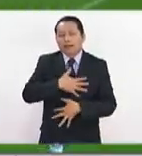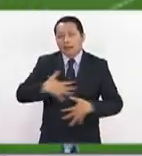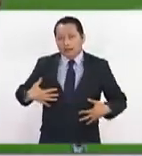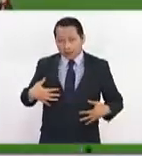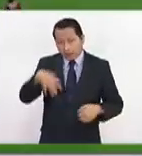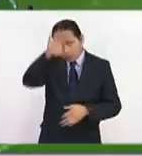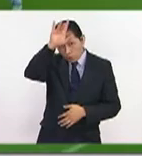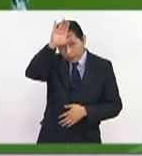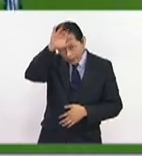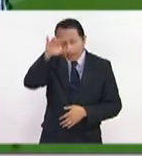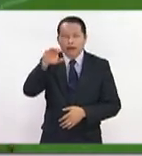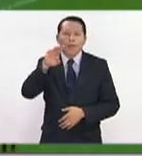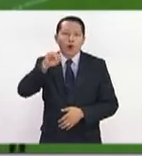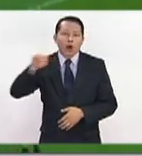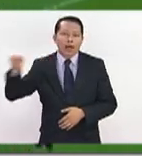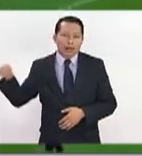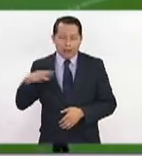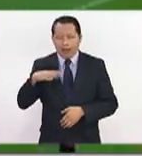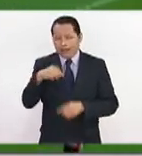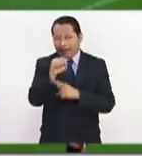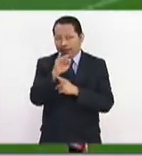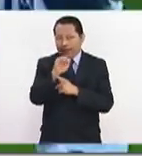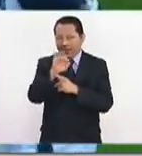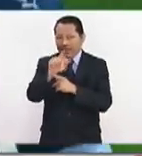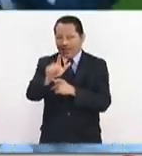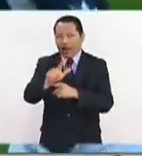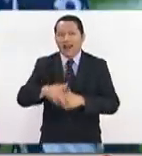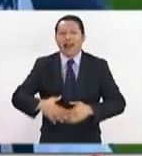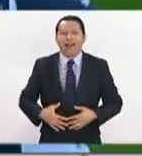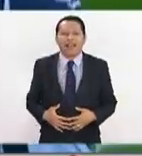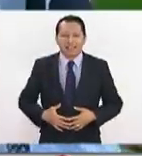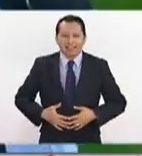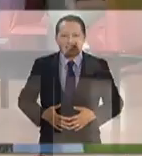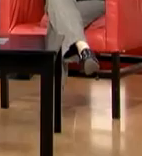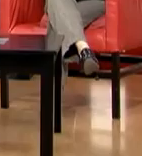Monterrey a Monarcas en las semifinales de la Liga MX.